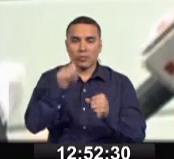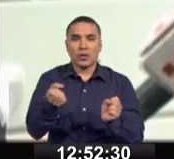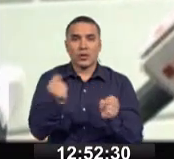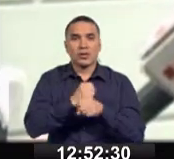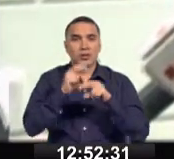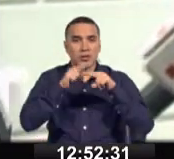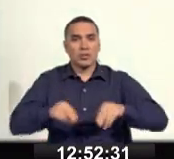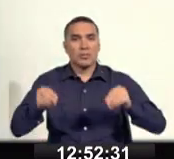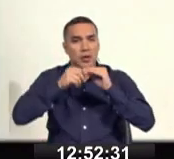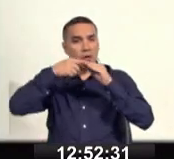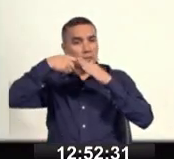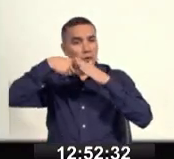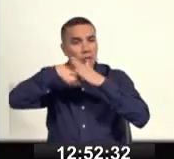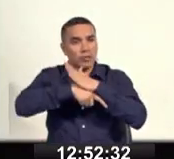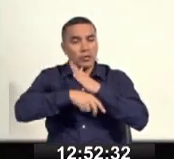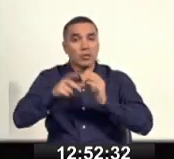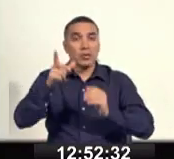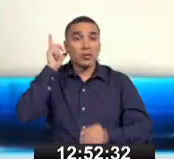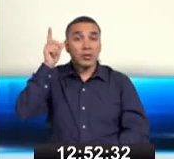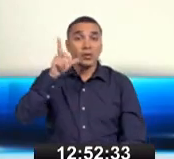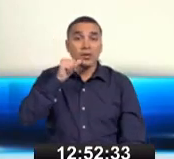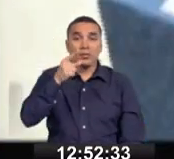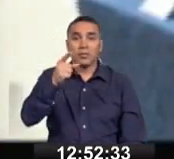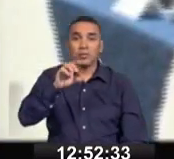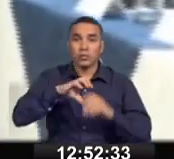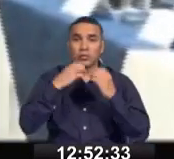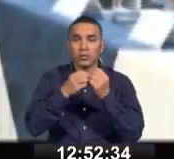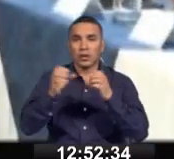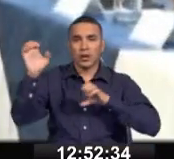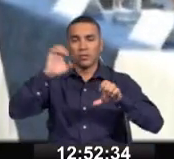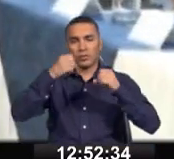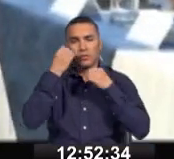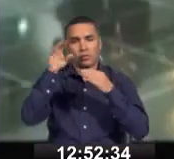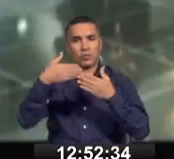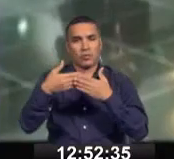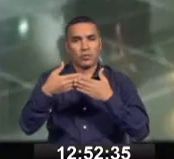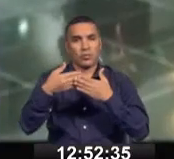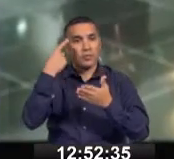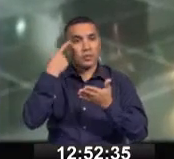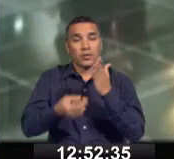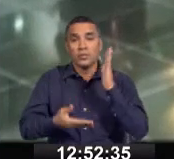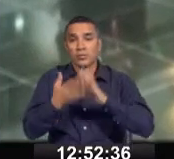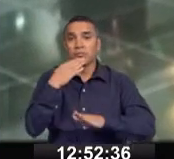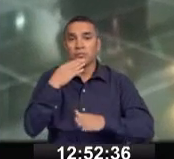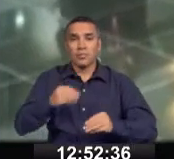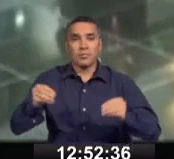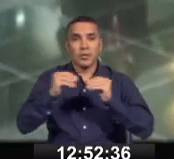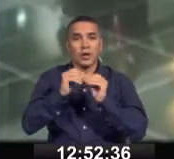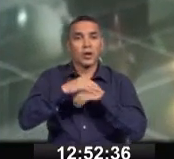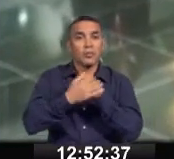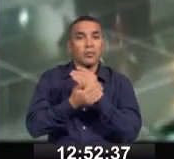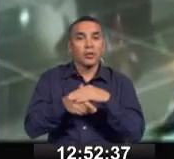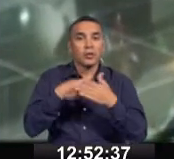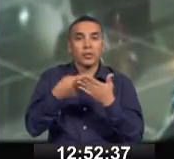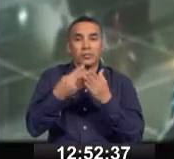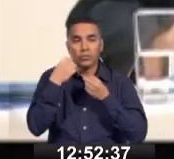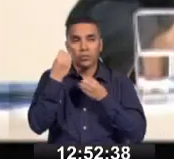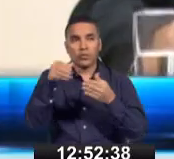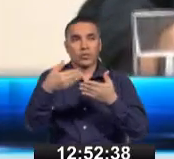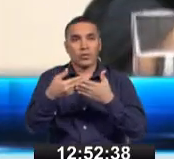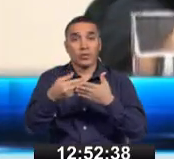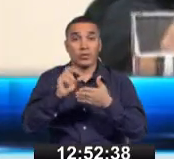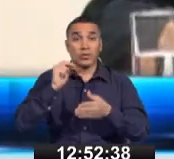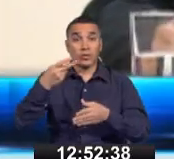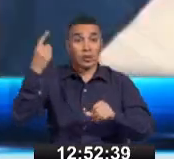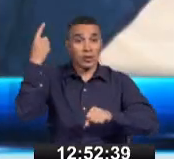una revisión más profunda. Quien encabeza esta comisión dijo que evaluarán la información para sacar el mayor provecho de esa información. Ya en su